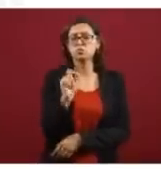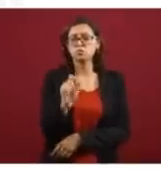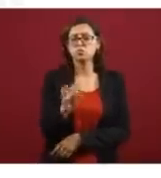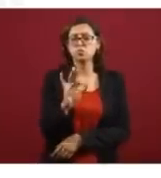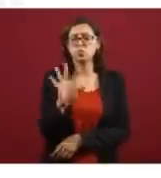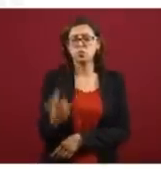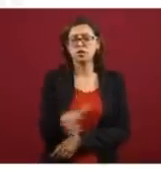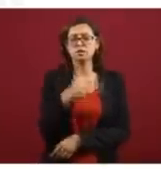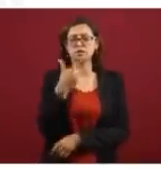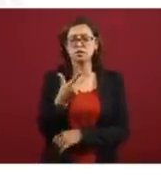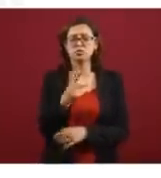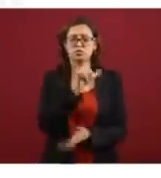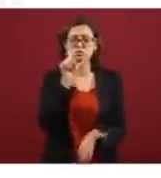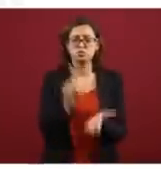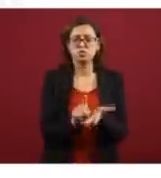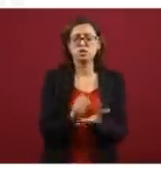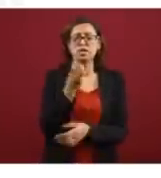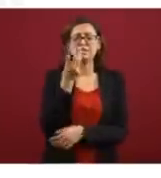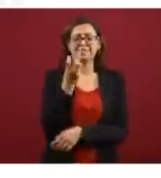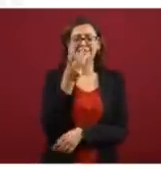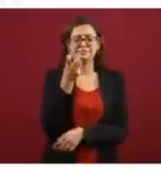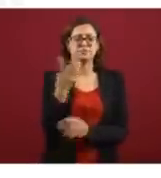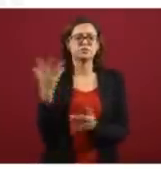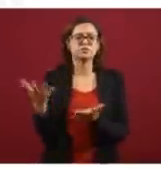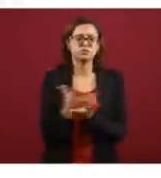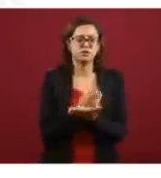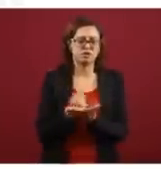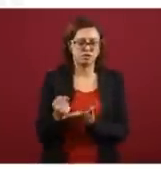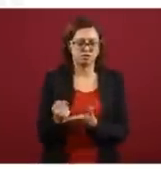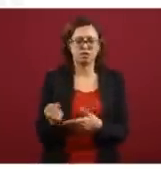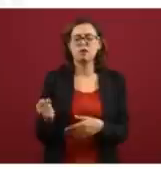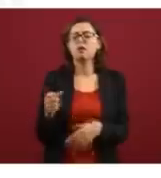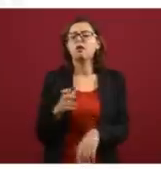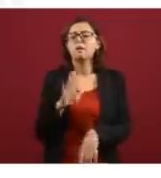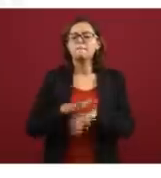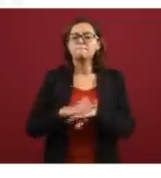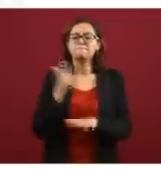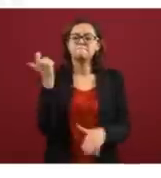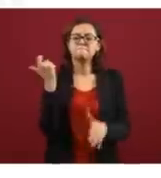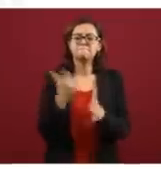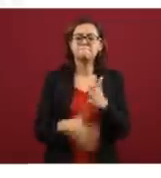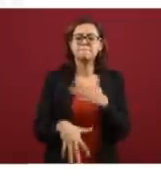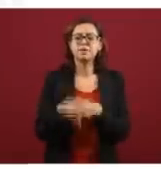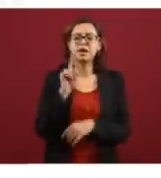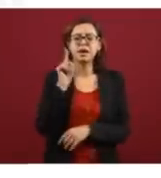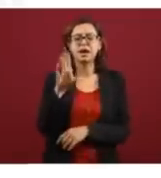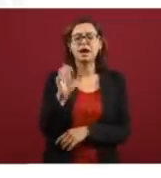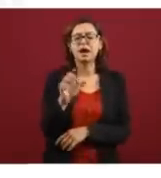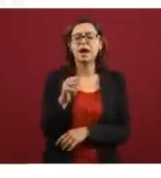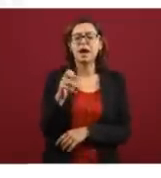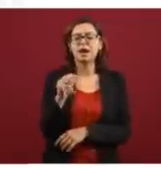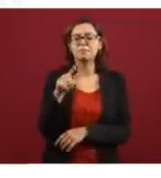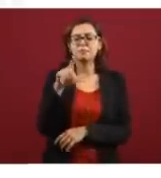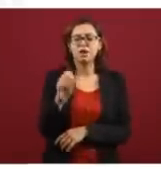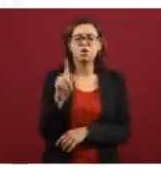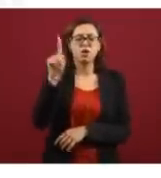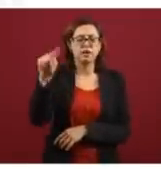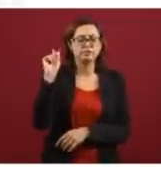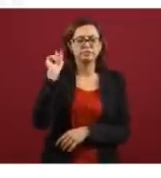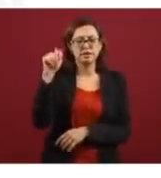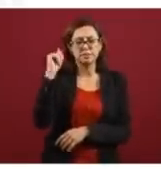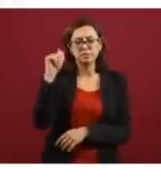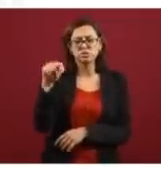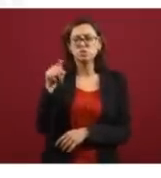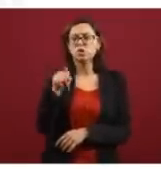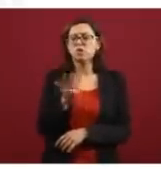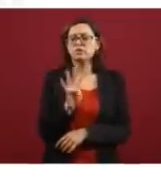22.48 pesos por litro con un margen de 3.19 pesos. La más económica, Inmobiliaria El Carmelo, Nacajuca, Tabasco, un precio al